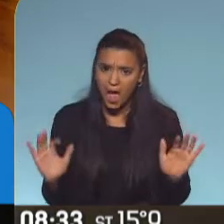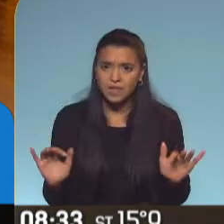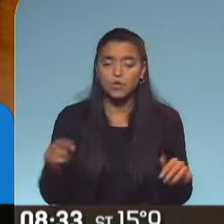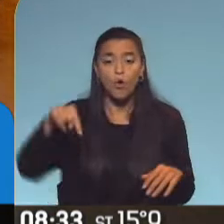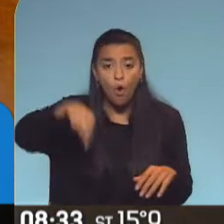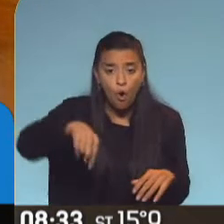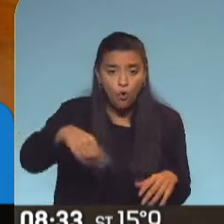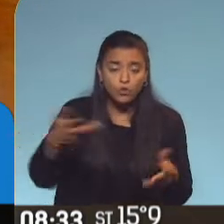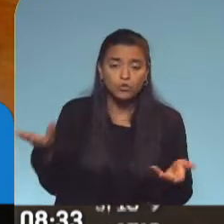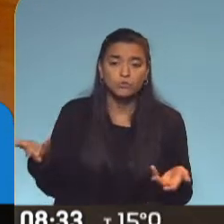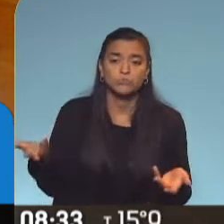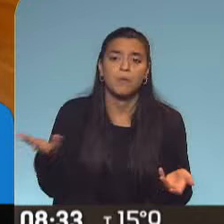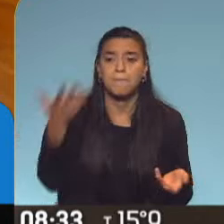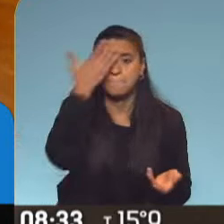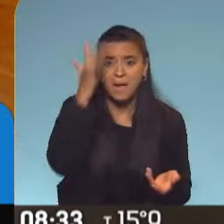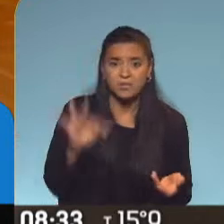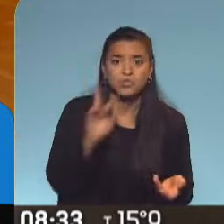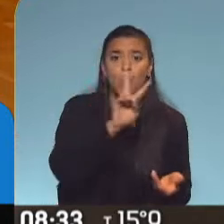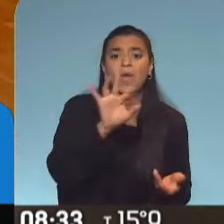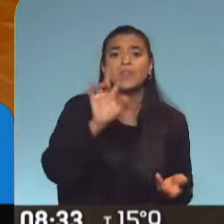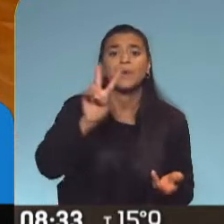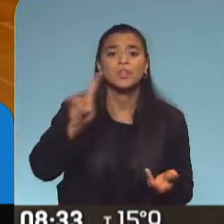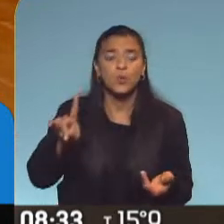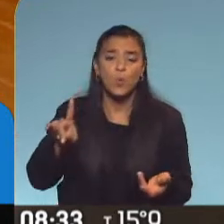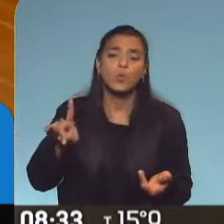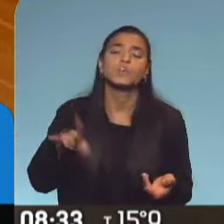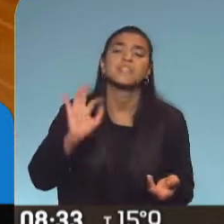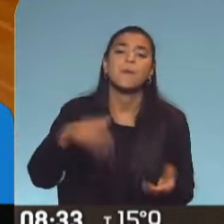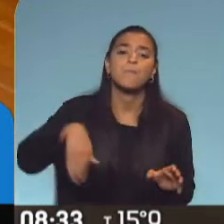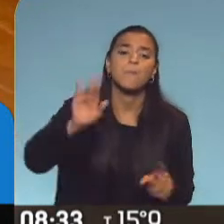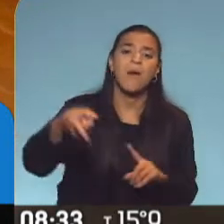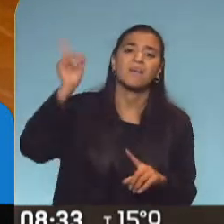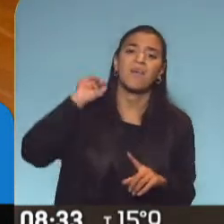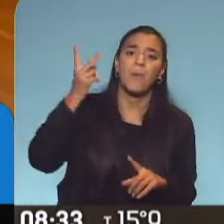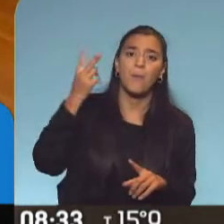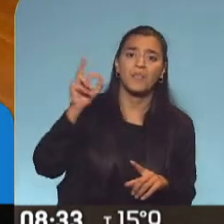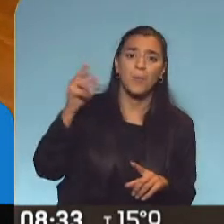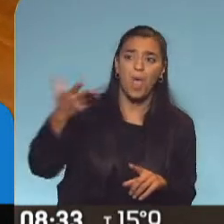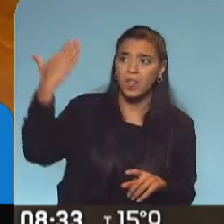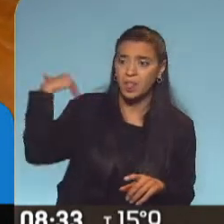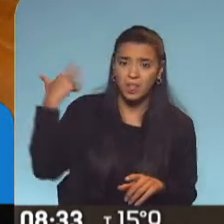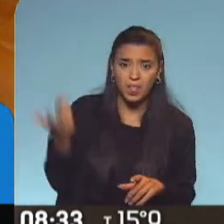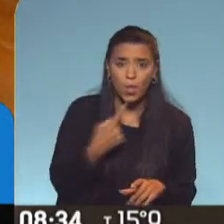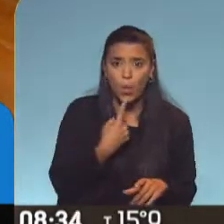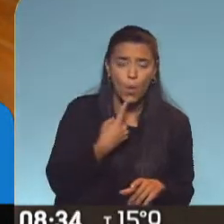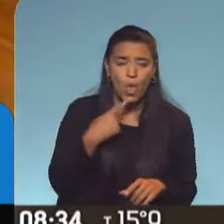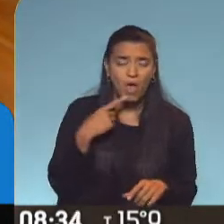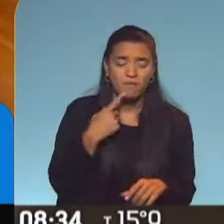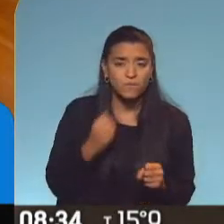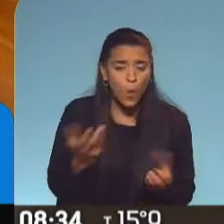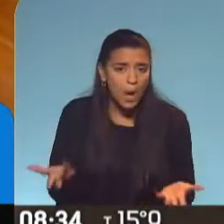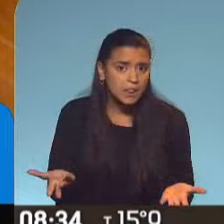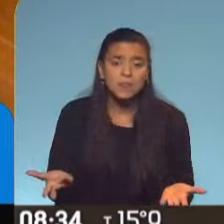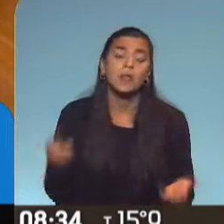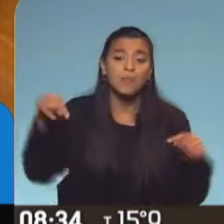hoy, por supuesto, marzo del 2021, sabemos mucho más que el 2020. De marzo del 2020, la incertidumbre absoluta. Y